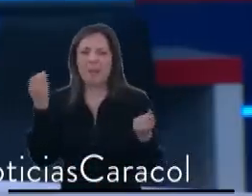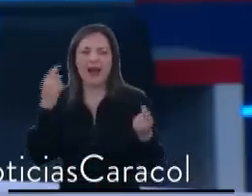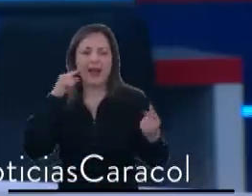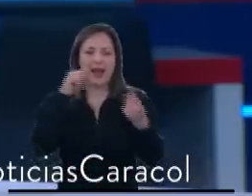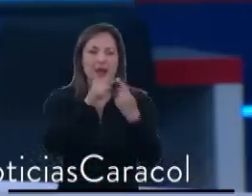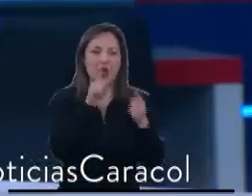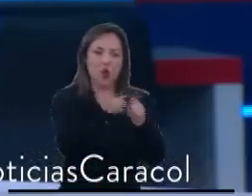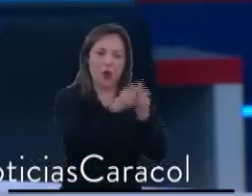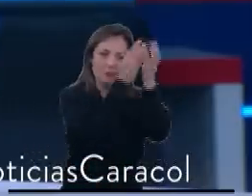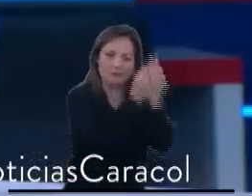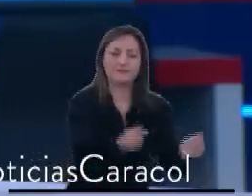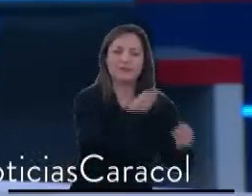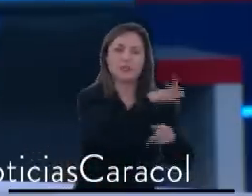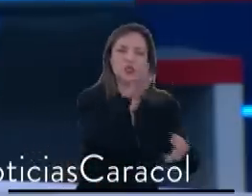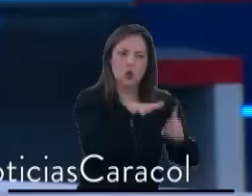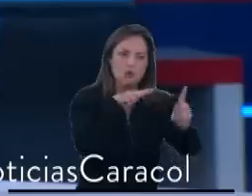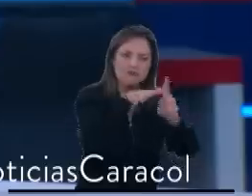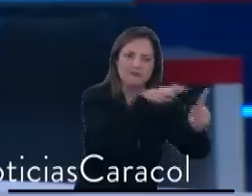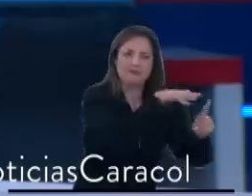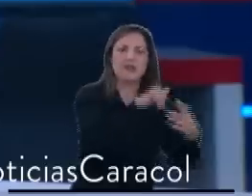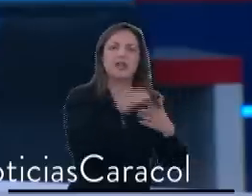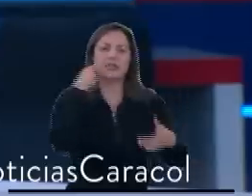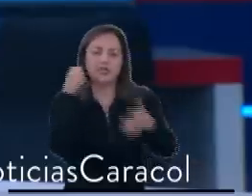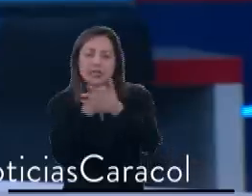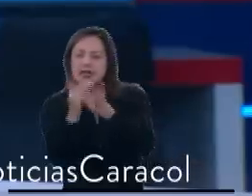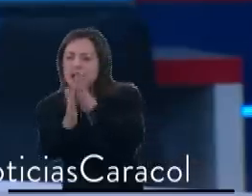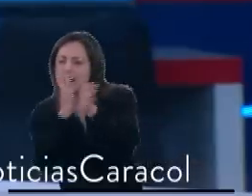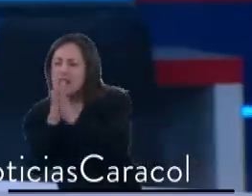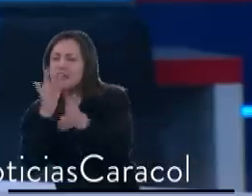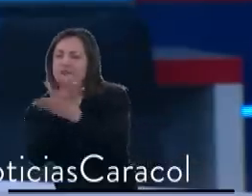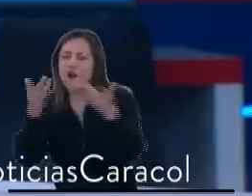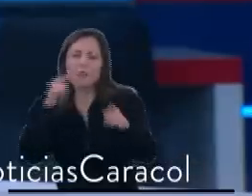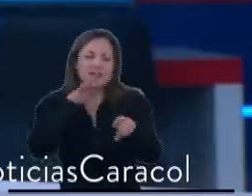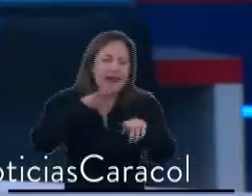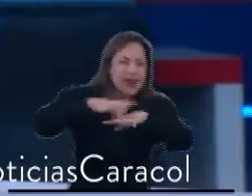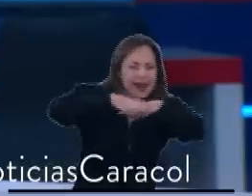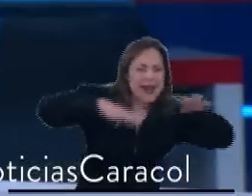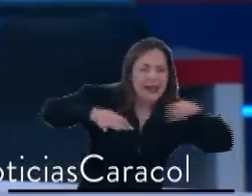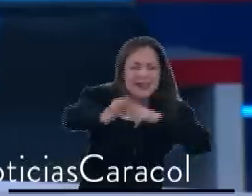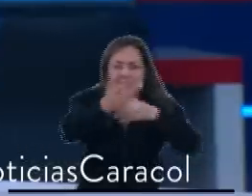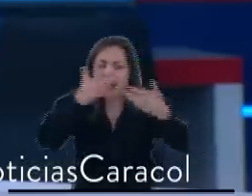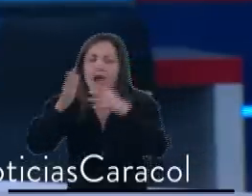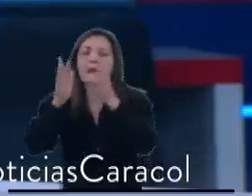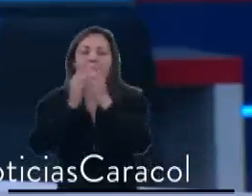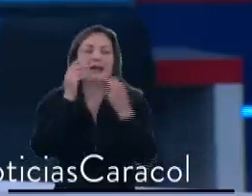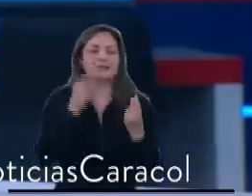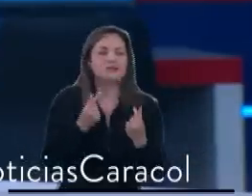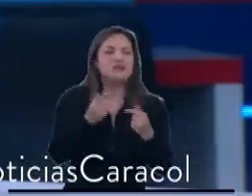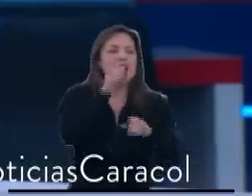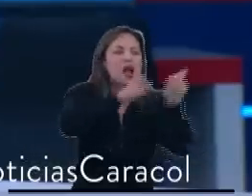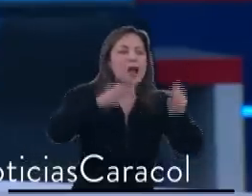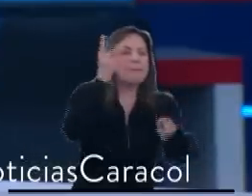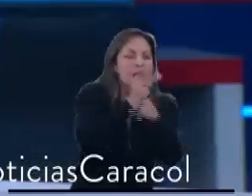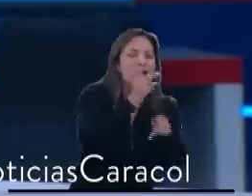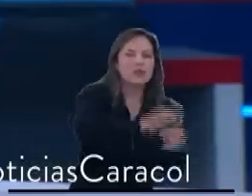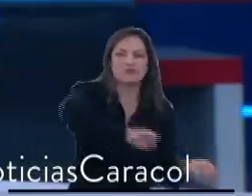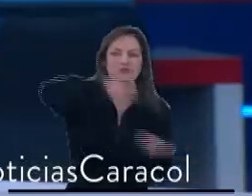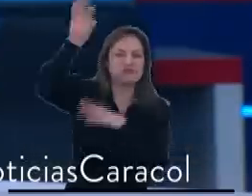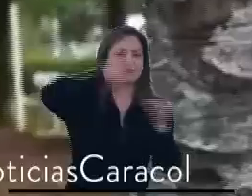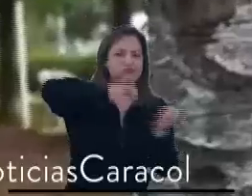incluye unidades, élite de búsqueda, redes de informantes y también acelerar procesos de extradición a miembros de este grupo ilegal.